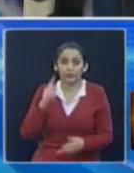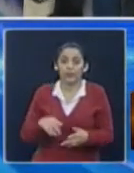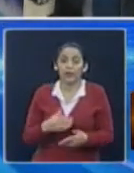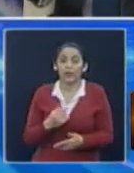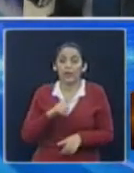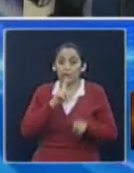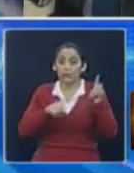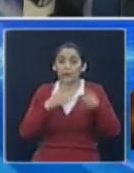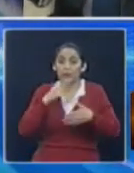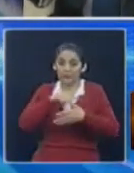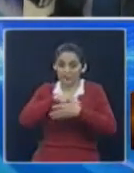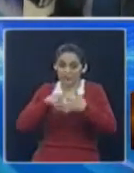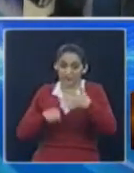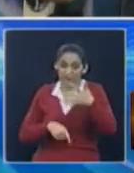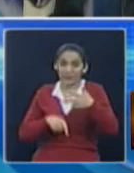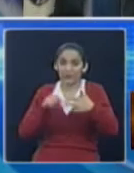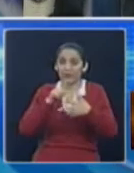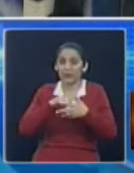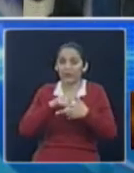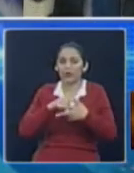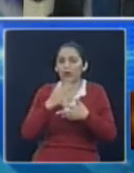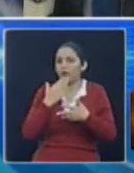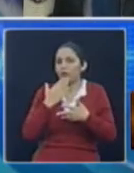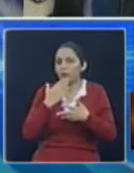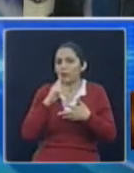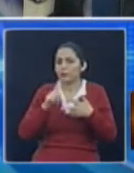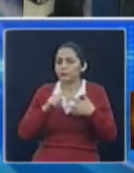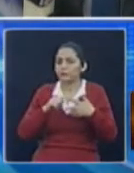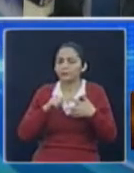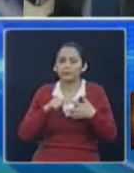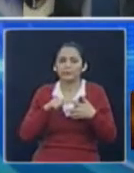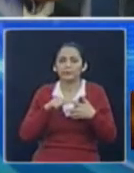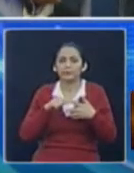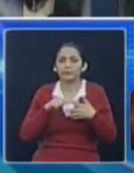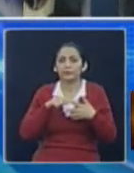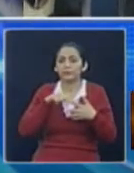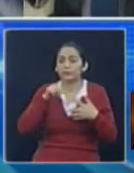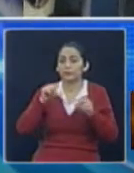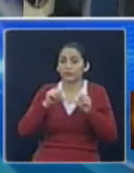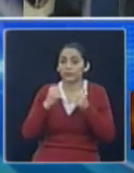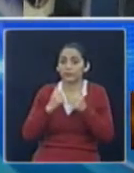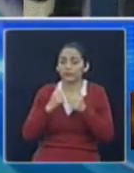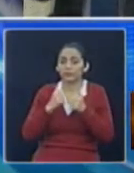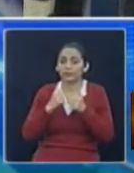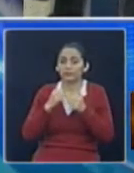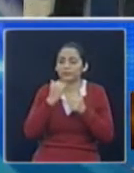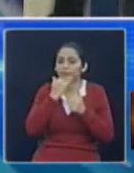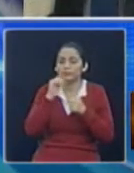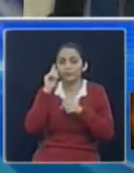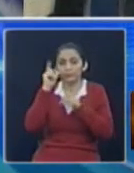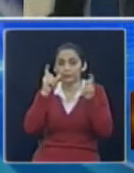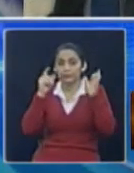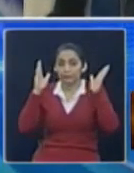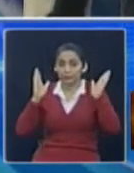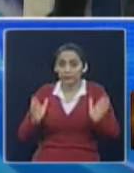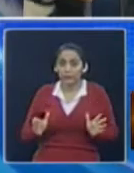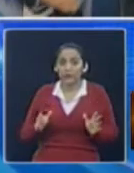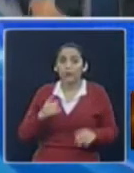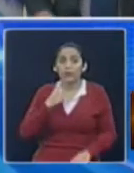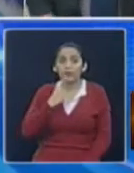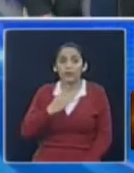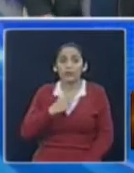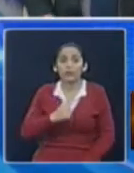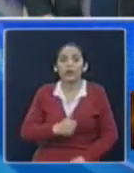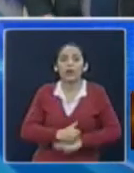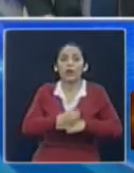al vicepresidente, de darse, el fiscal podría pedir al juez, por ejemplo, medidas cautelares.